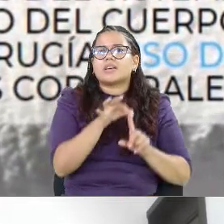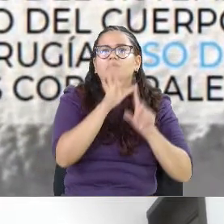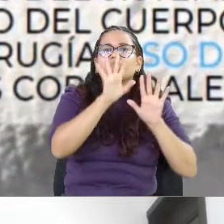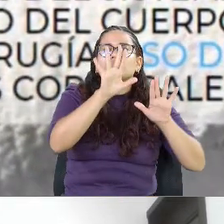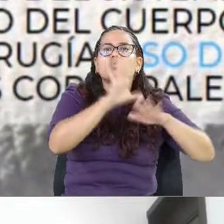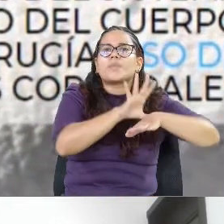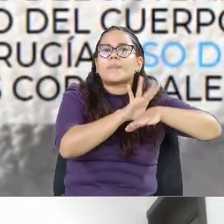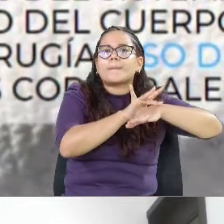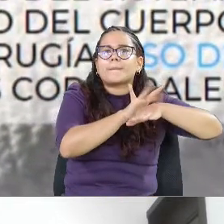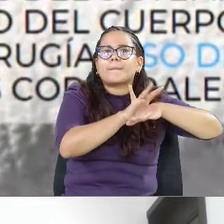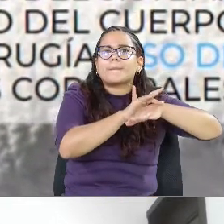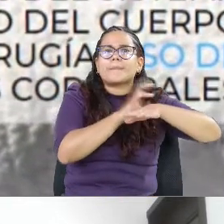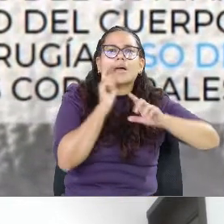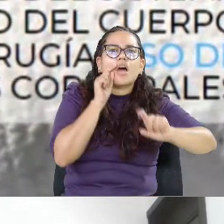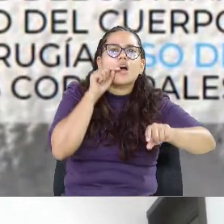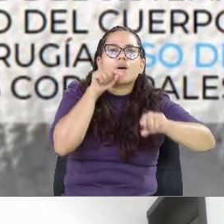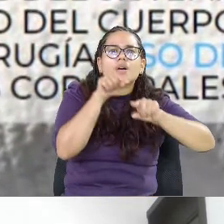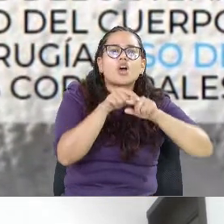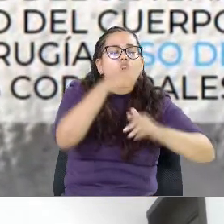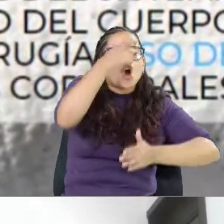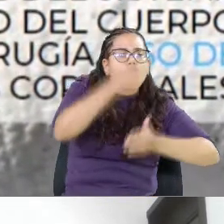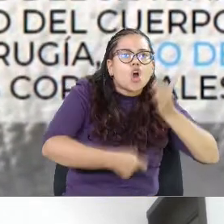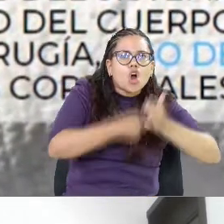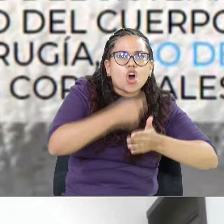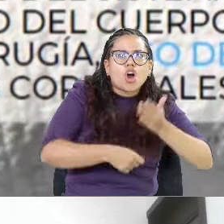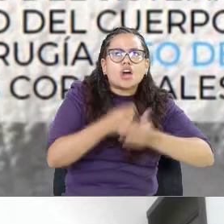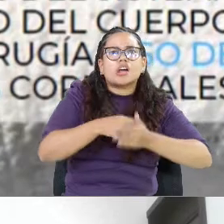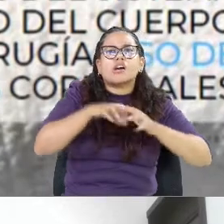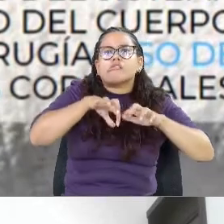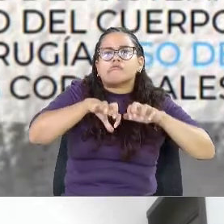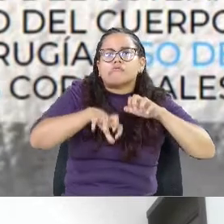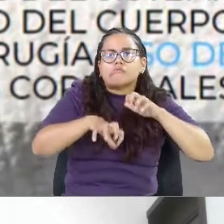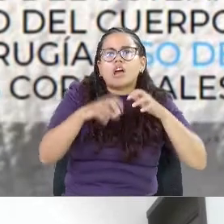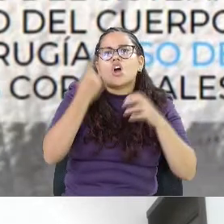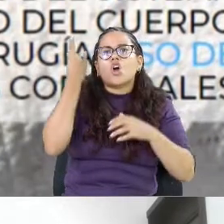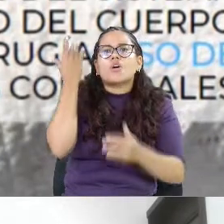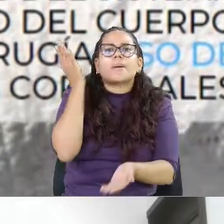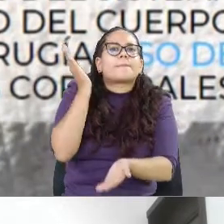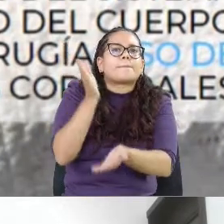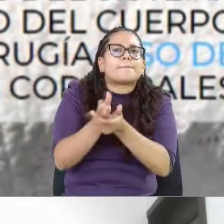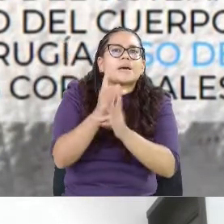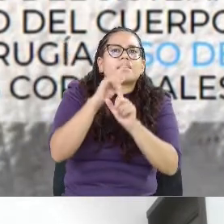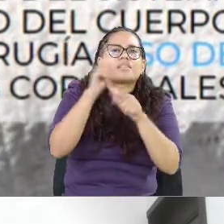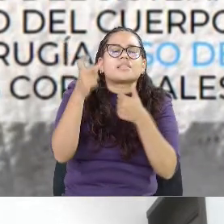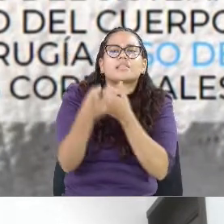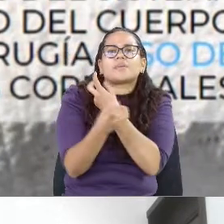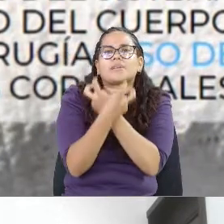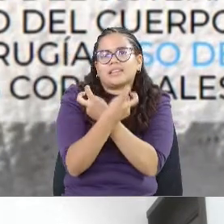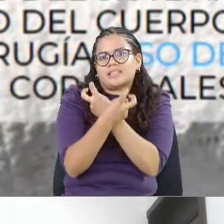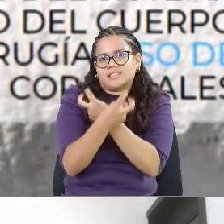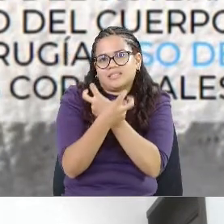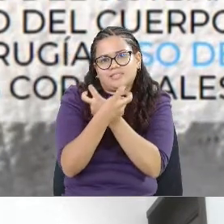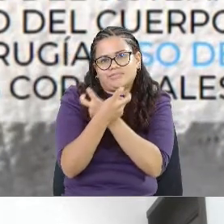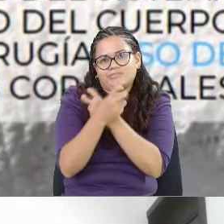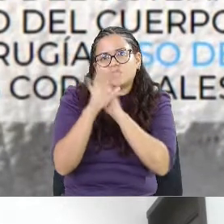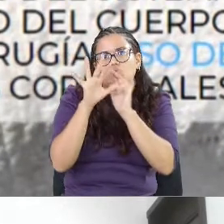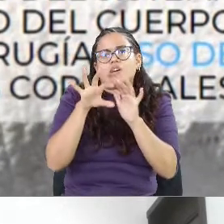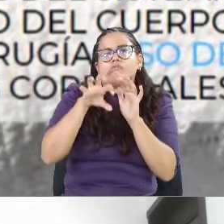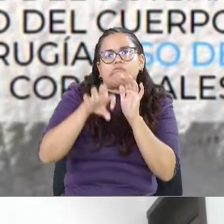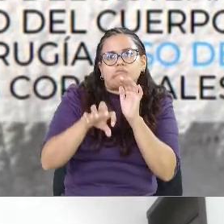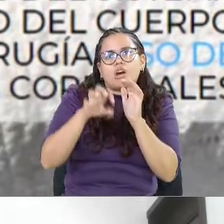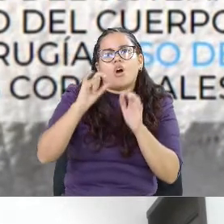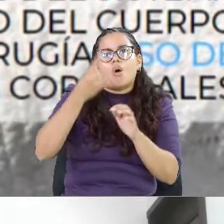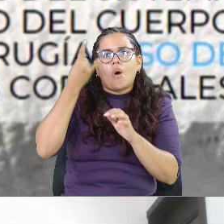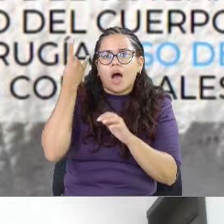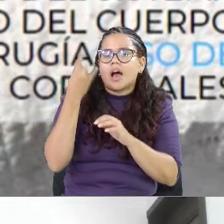médica dedicada a corregir o evitar las deformidades o traumas del sistema musculoesquelético del cuerpo humano